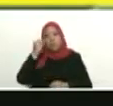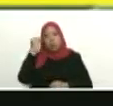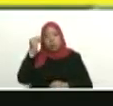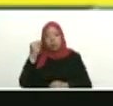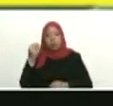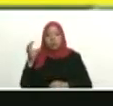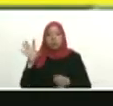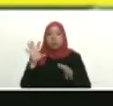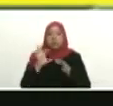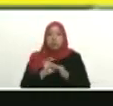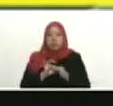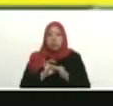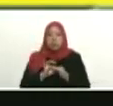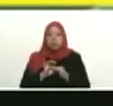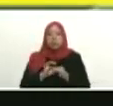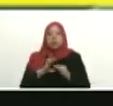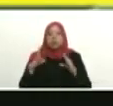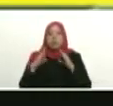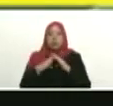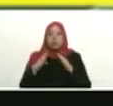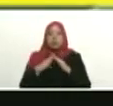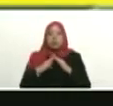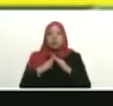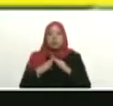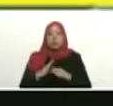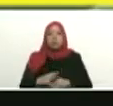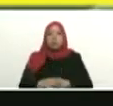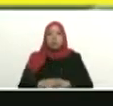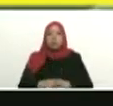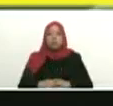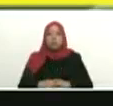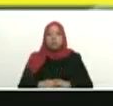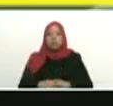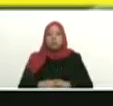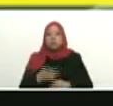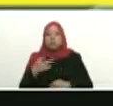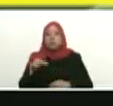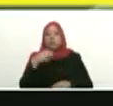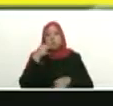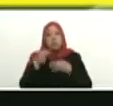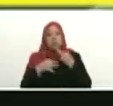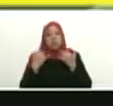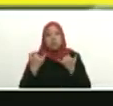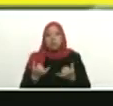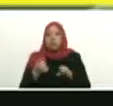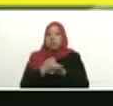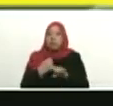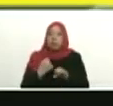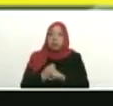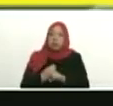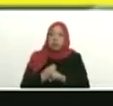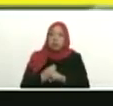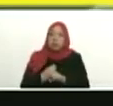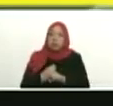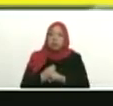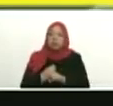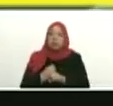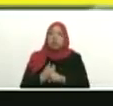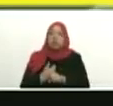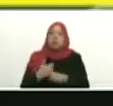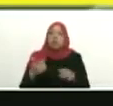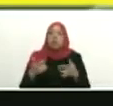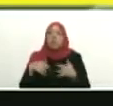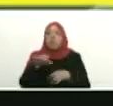Lo único que lo hizo en base a la ignorancia, el desconocimiento y la